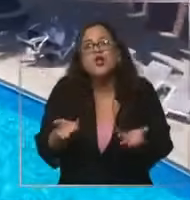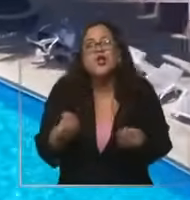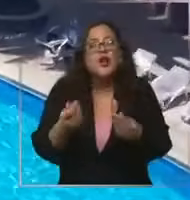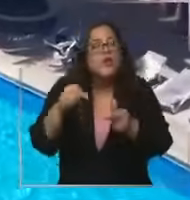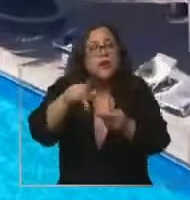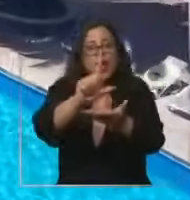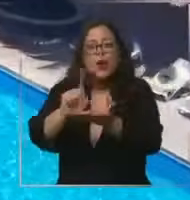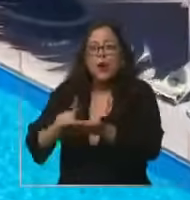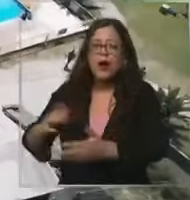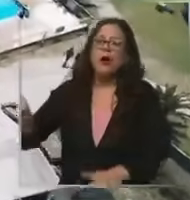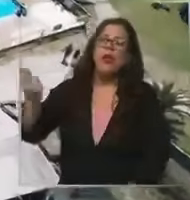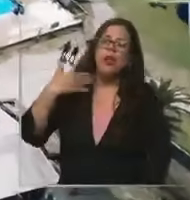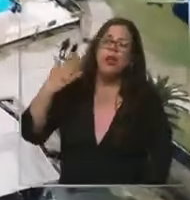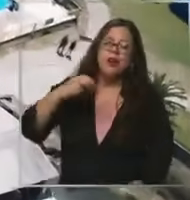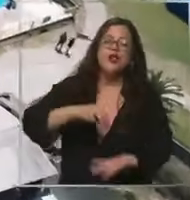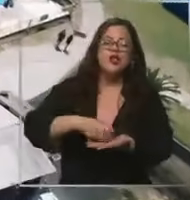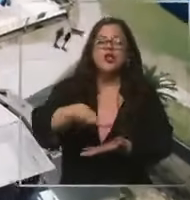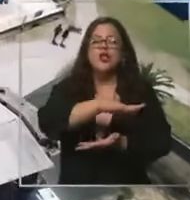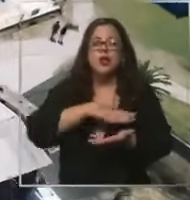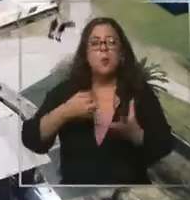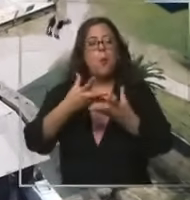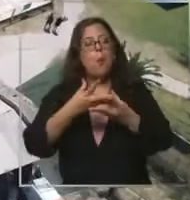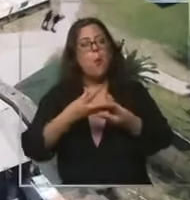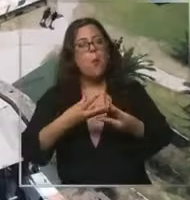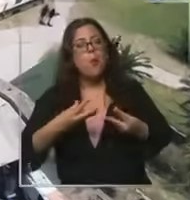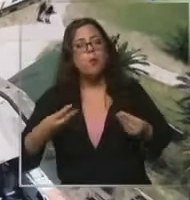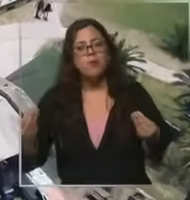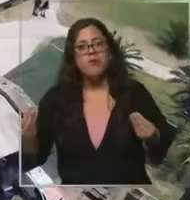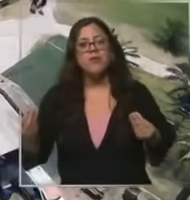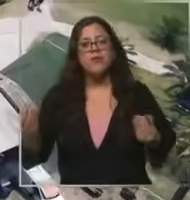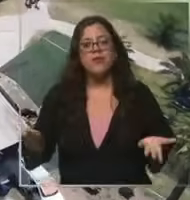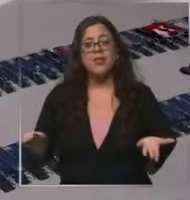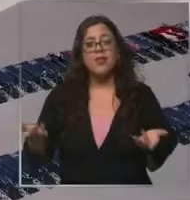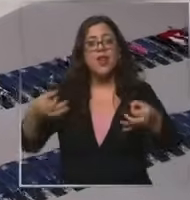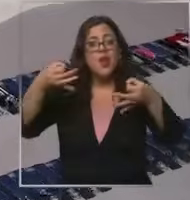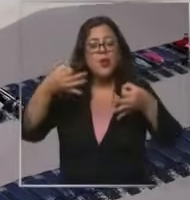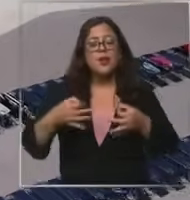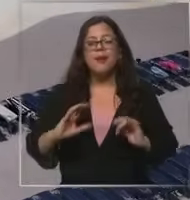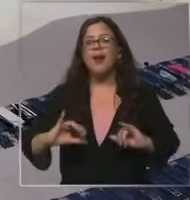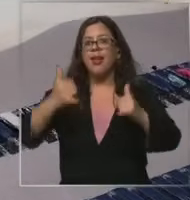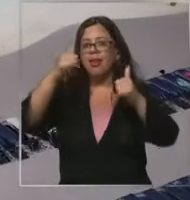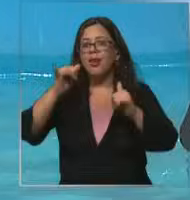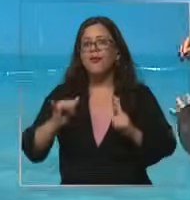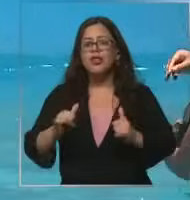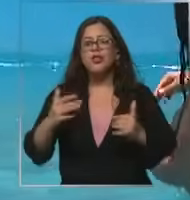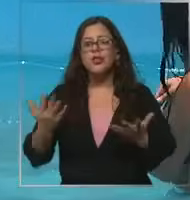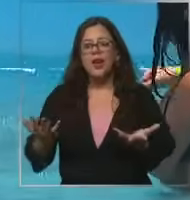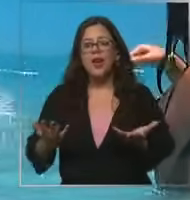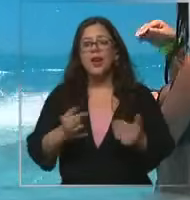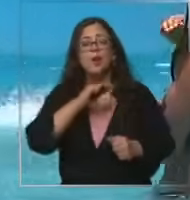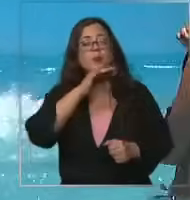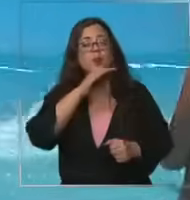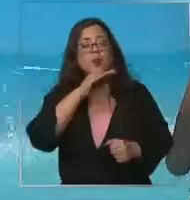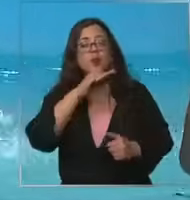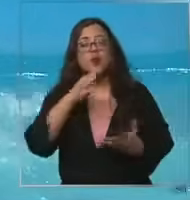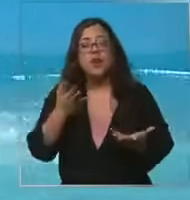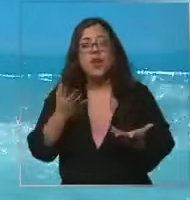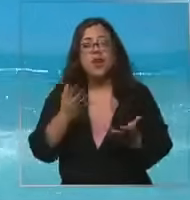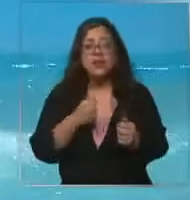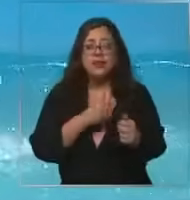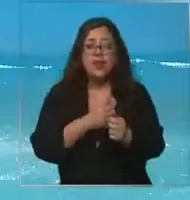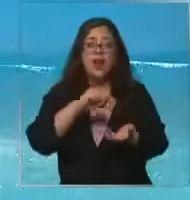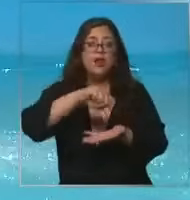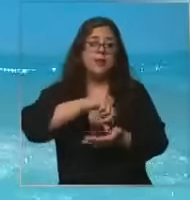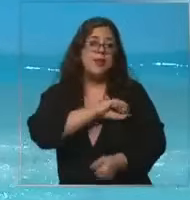espacios hacen que el calor de la ciudad desaparezca por completo y llegue la diversión tan solo unos minutos del centro de